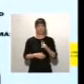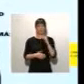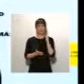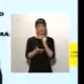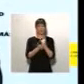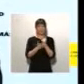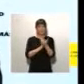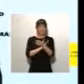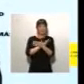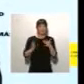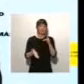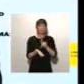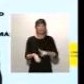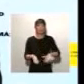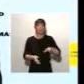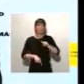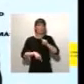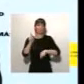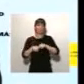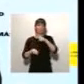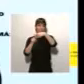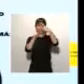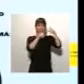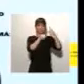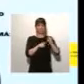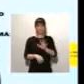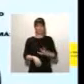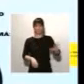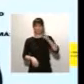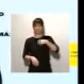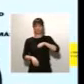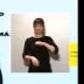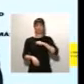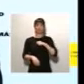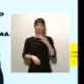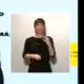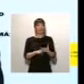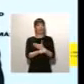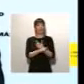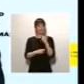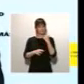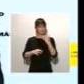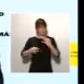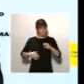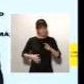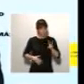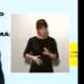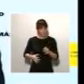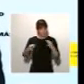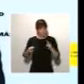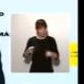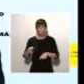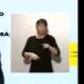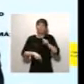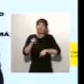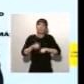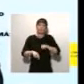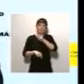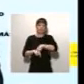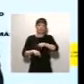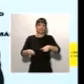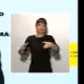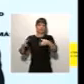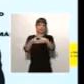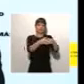poblaciones. Como les decía, tenemos que estar seguros de la validez y esta puede ser distinta en distintas poblaciones. Tenemos que ir con